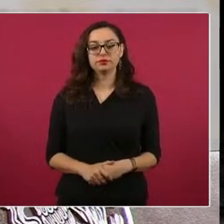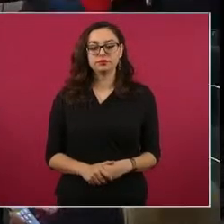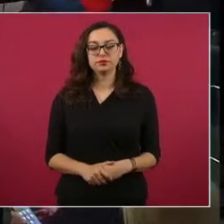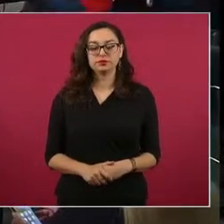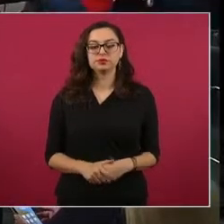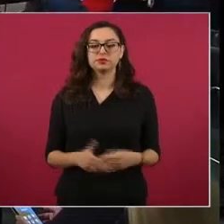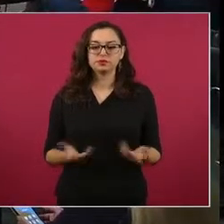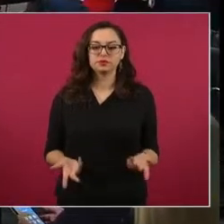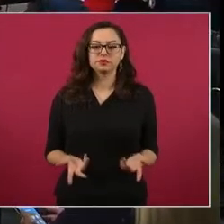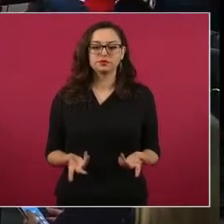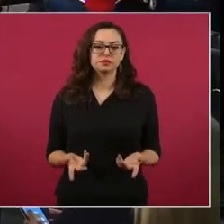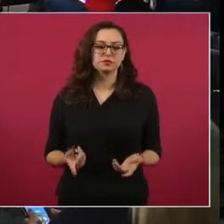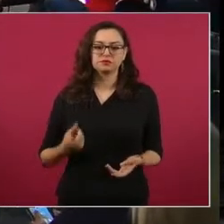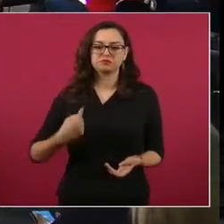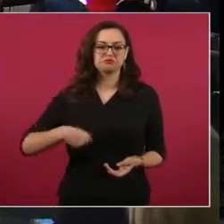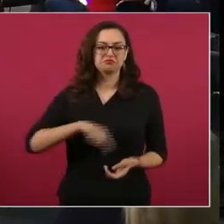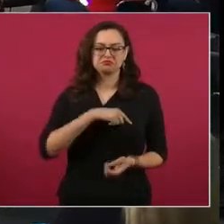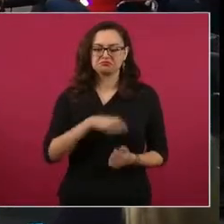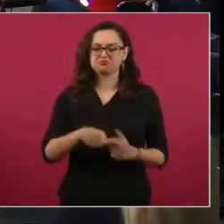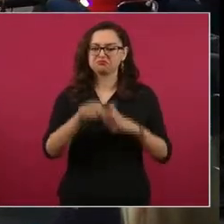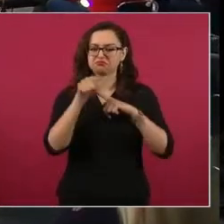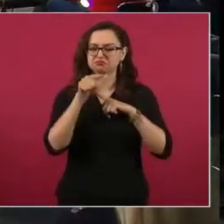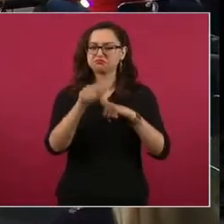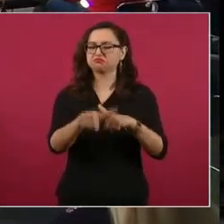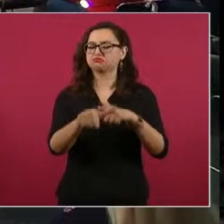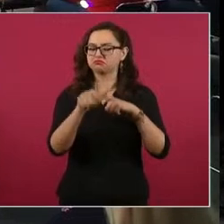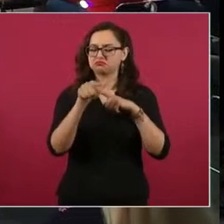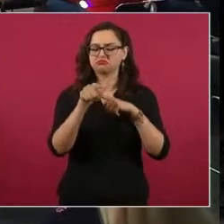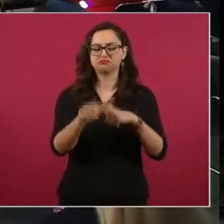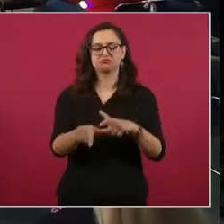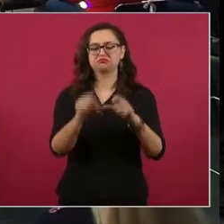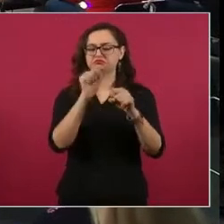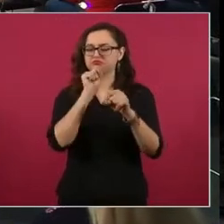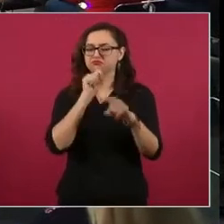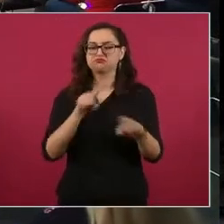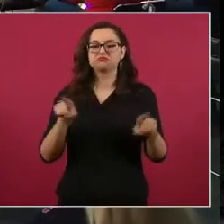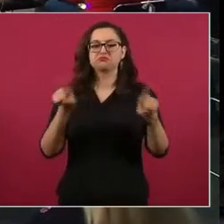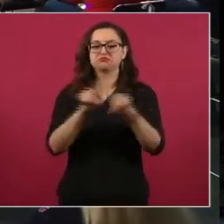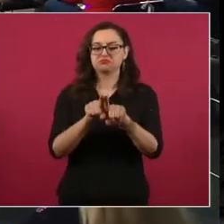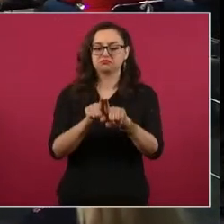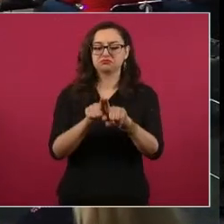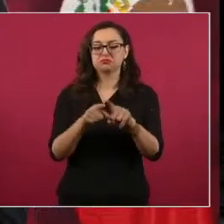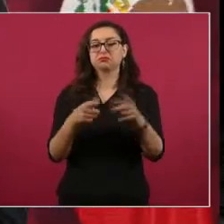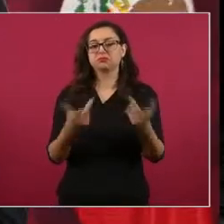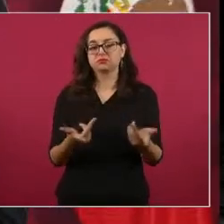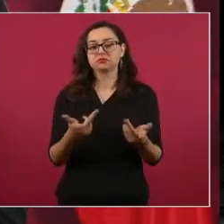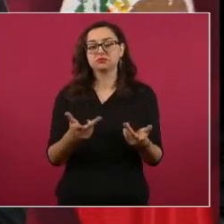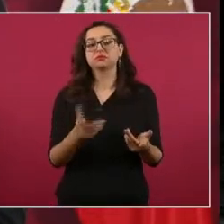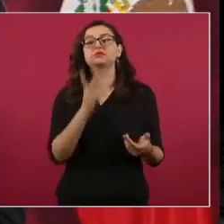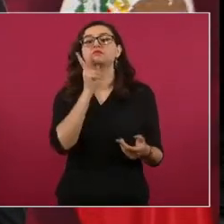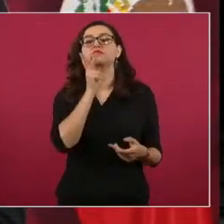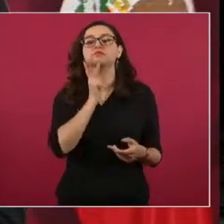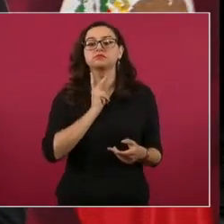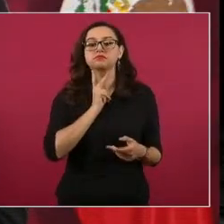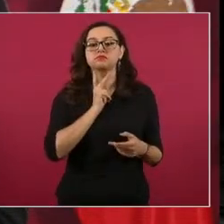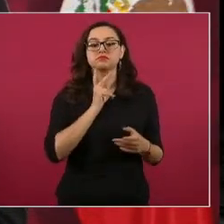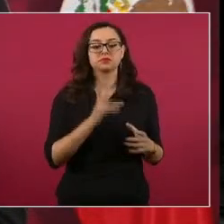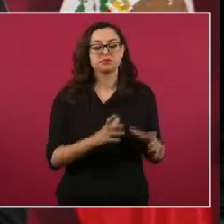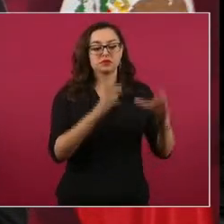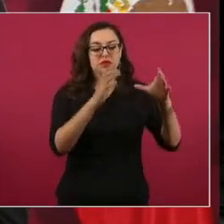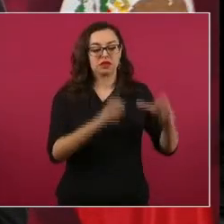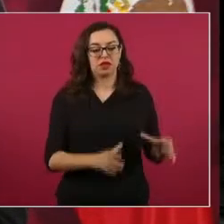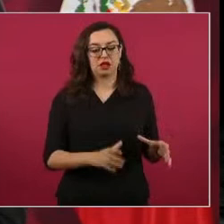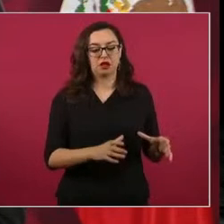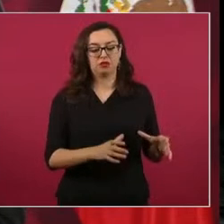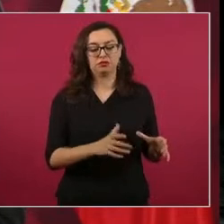y nosotros vamos a continuar así además aun cuando está bajando el precio del crudo de todas